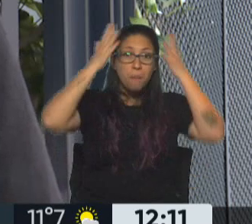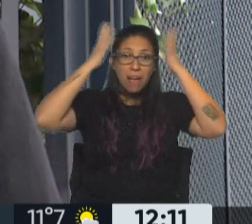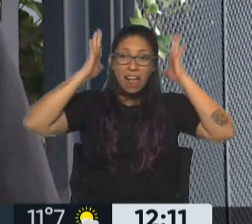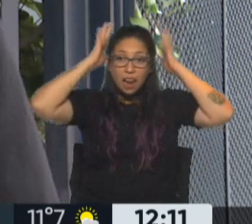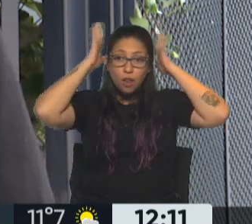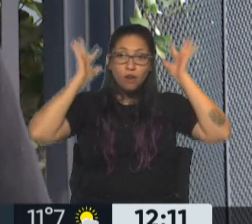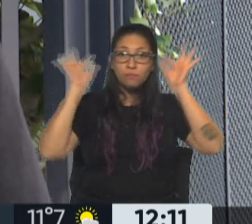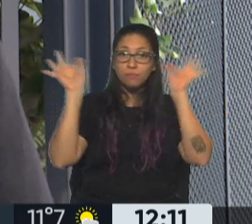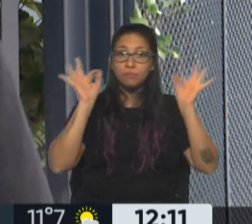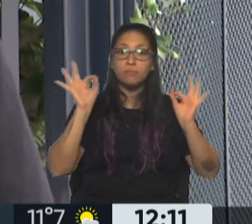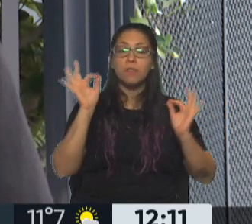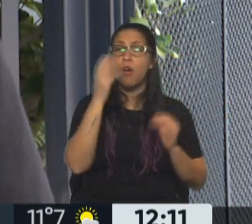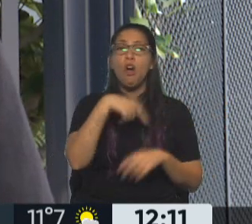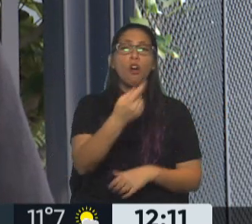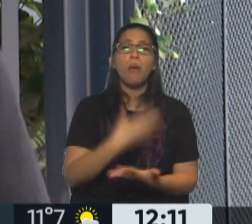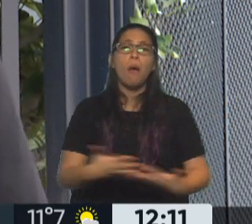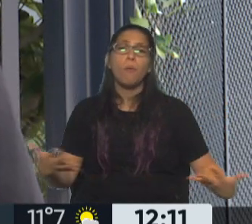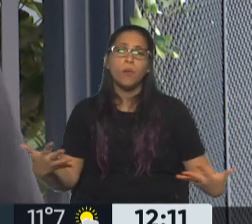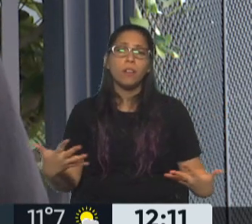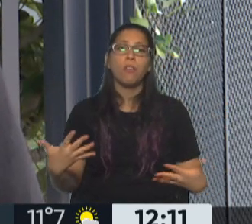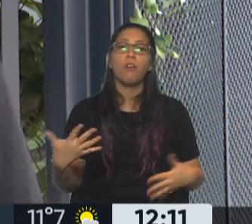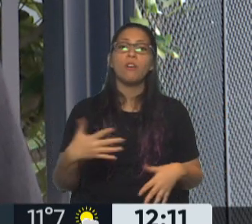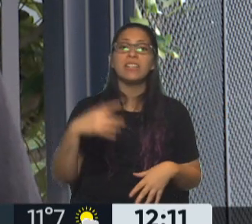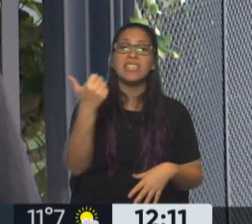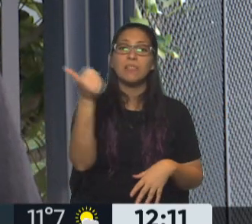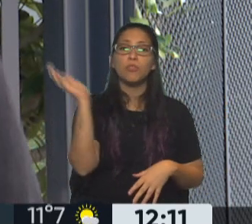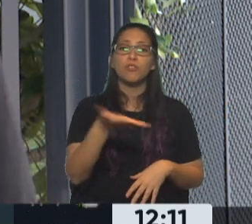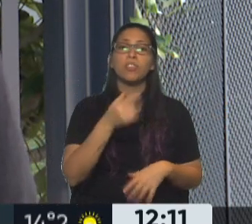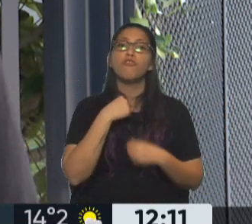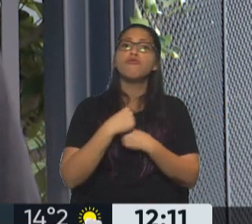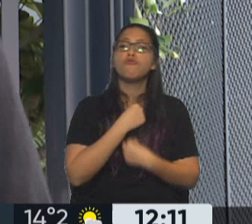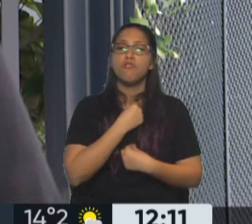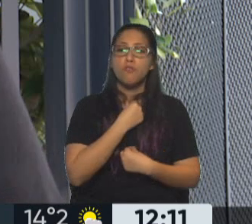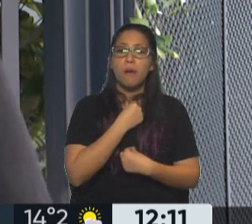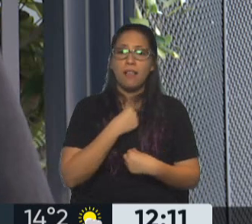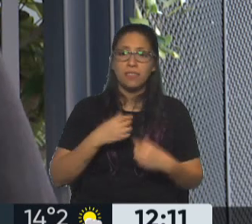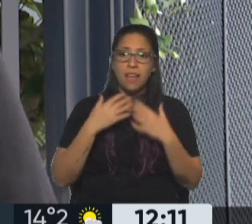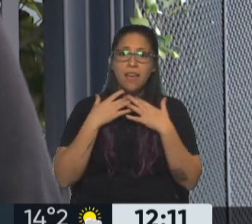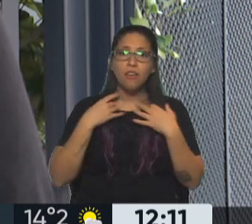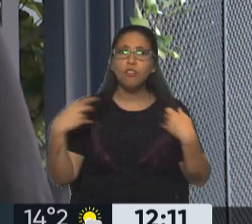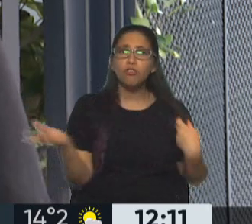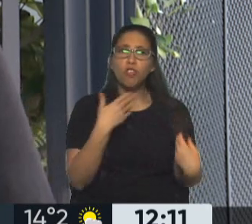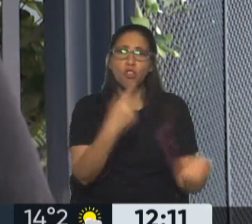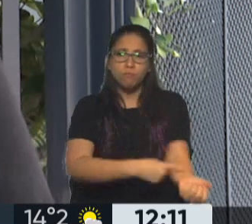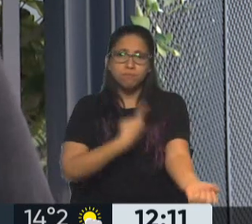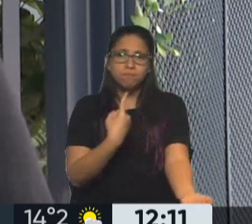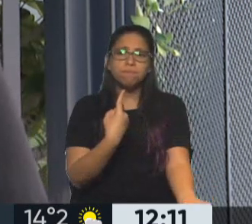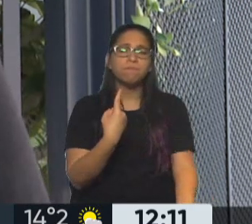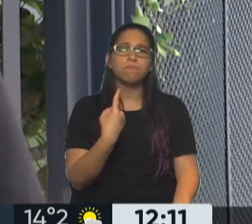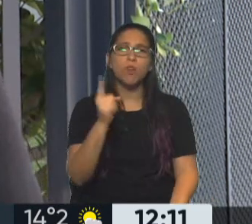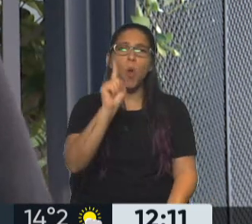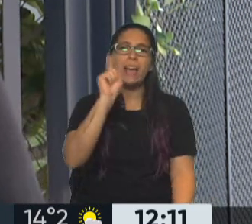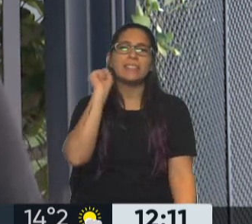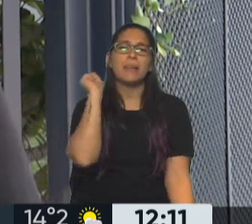12% mero aburrimiento Y por último un 6% arreglarse la corbata vemos como son todas conductas que No necesariamente son